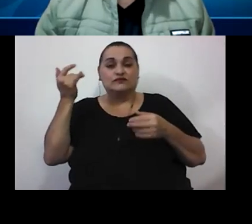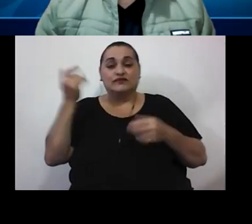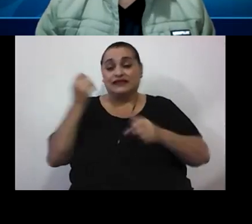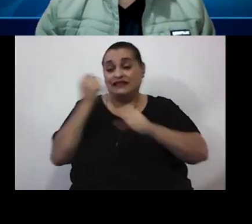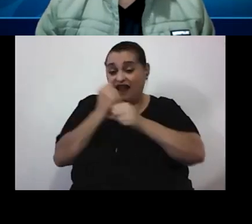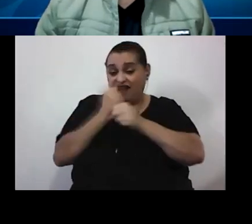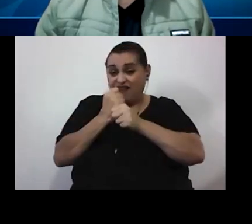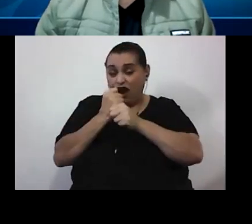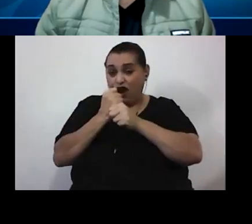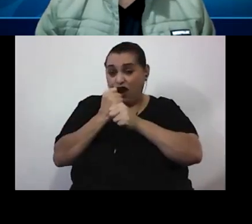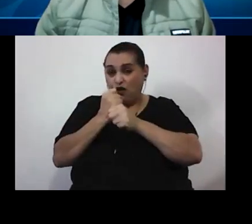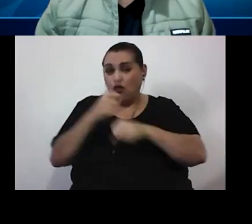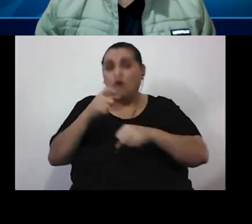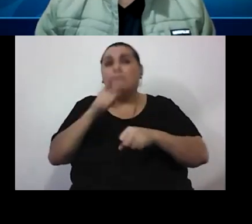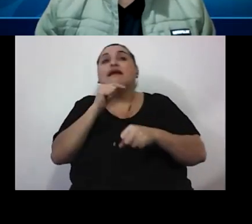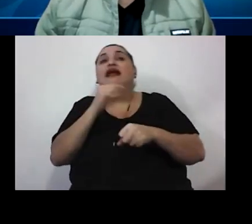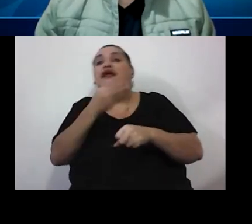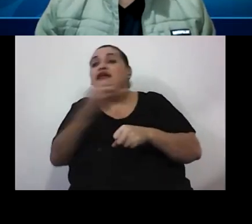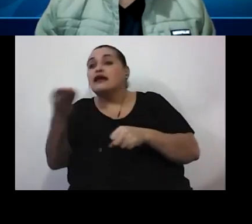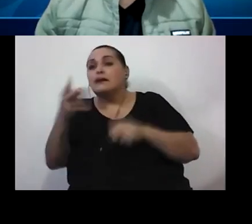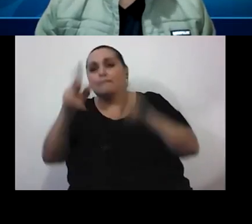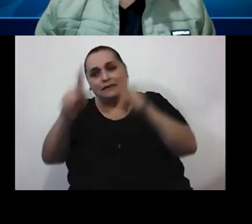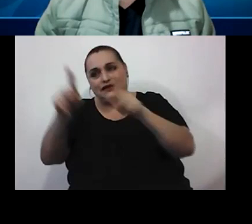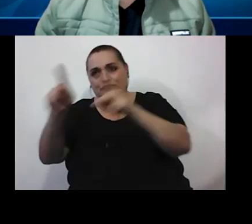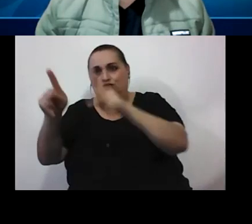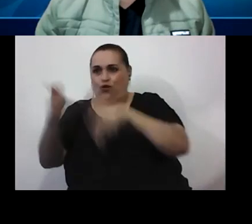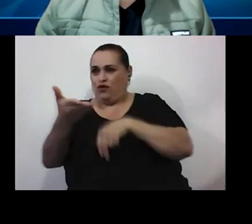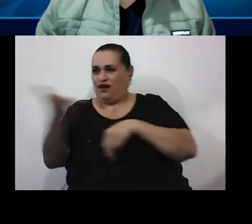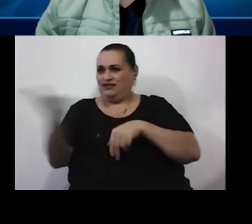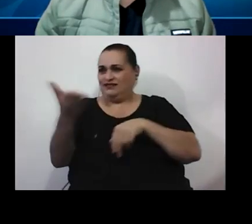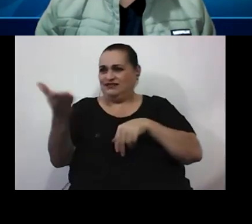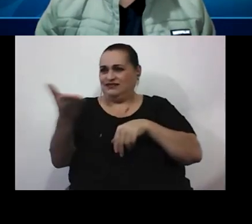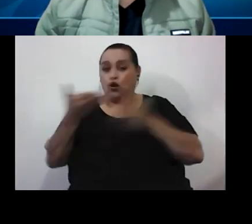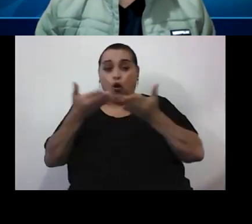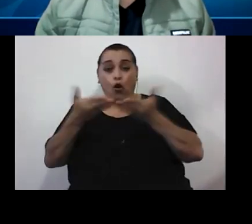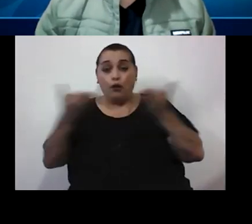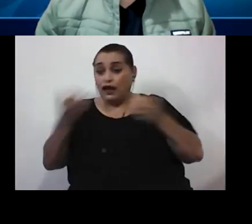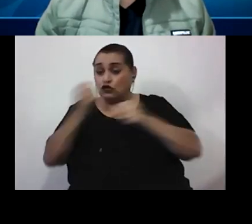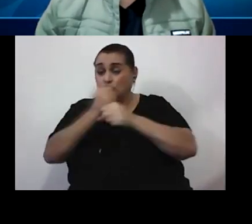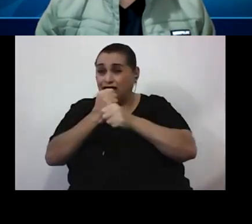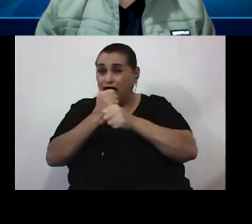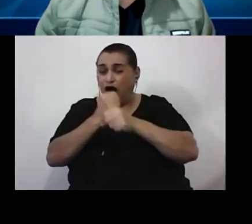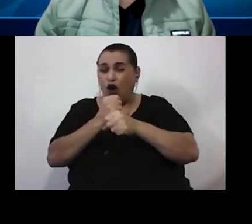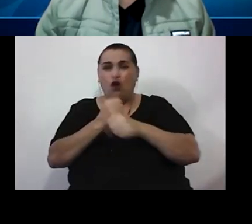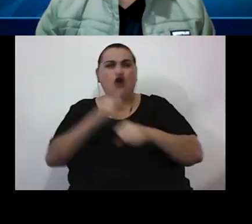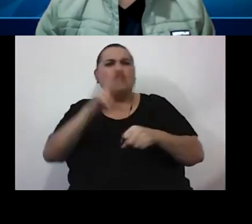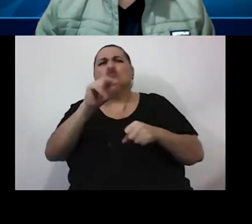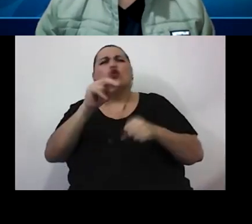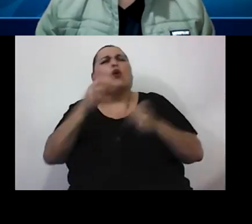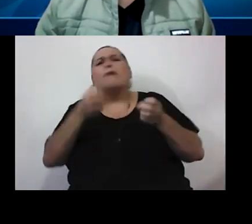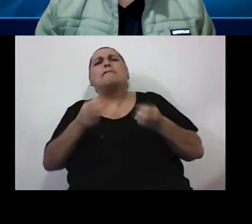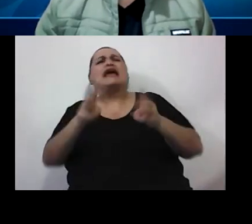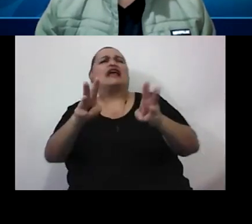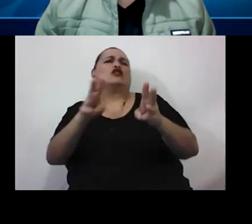trabajo es con personas y que nuestro objeto de trabajo no es un método de